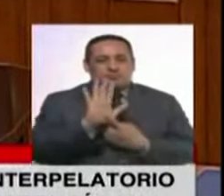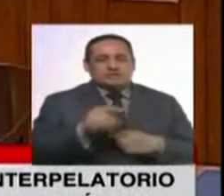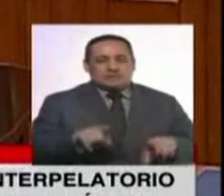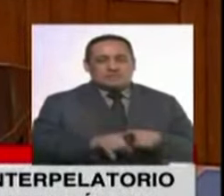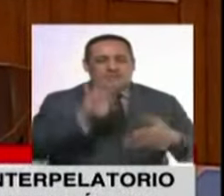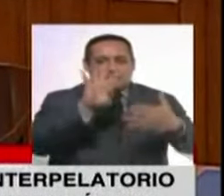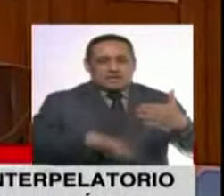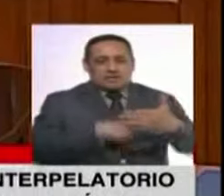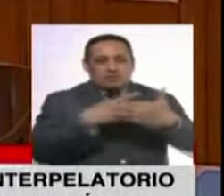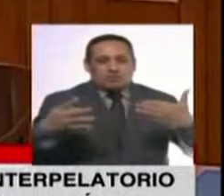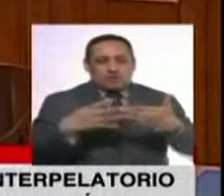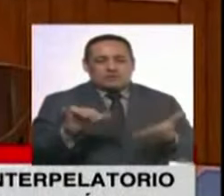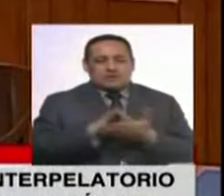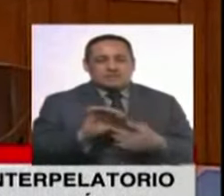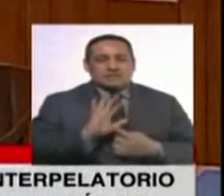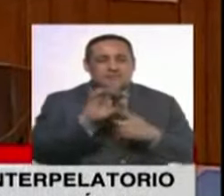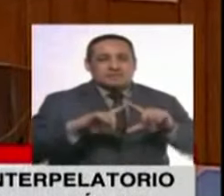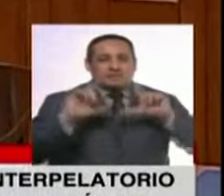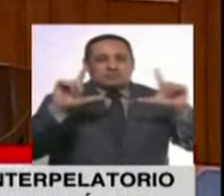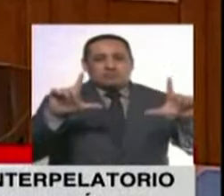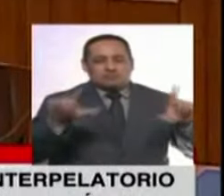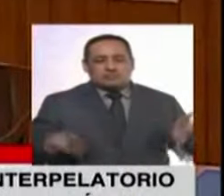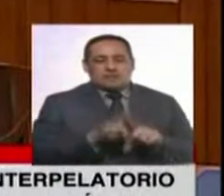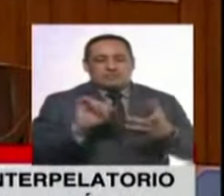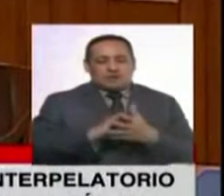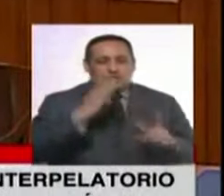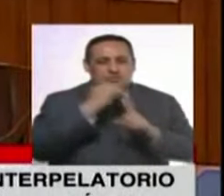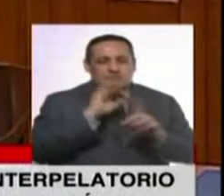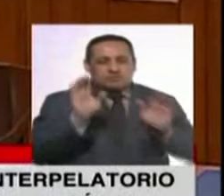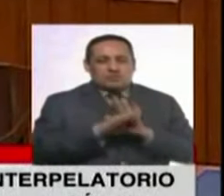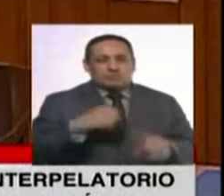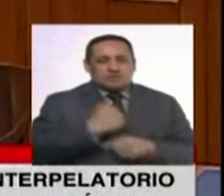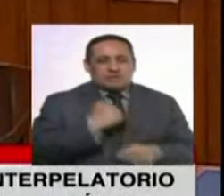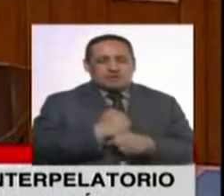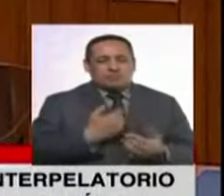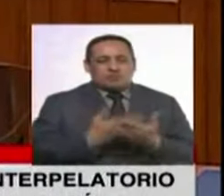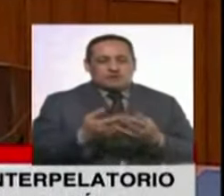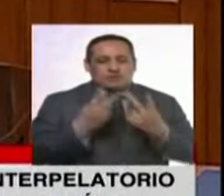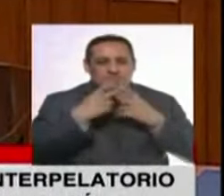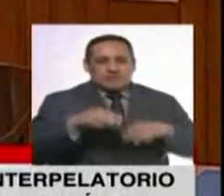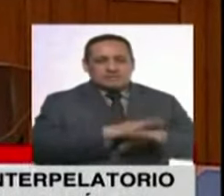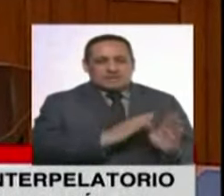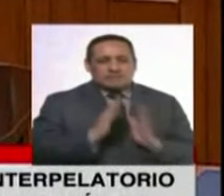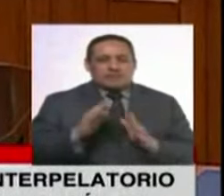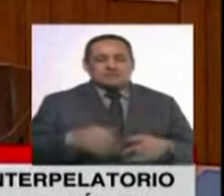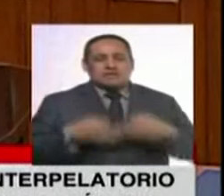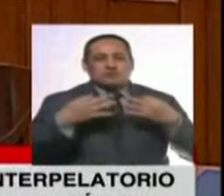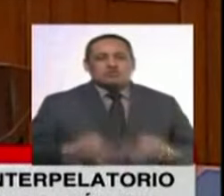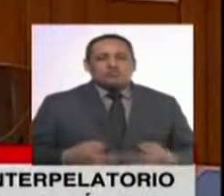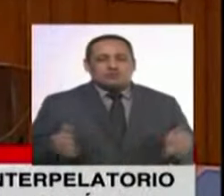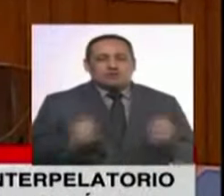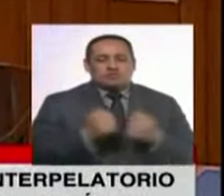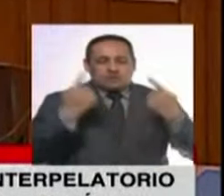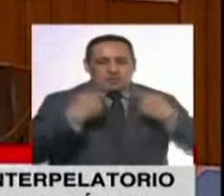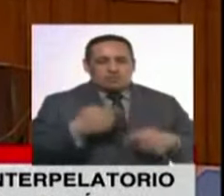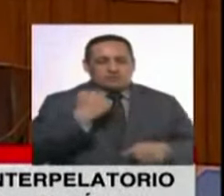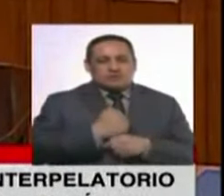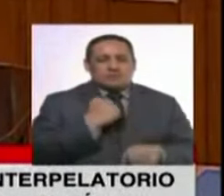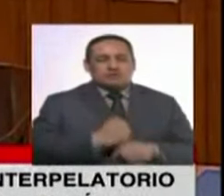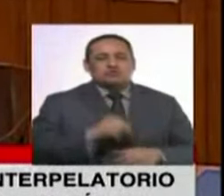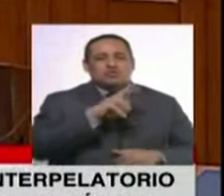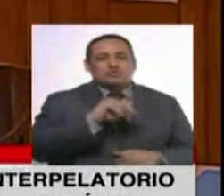el cuadro que se presenta la pantalla los objetivos estratégicos contemplados en el plan se cumplen mediante la ejecución